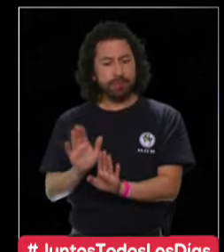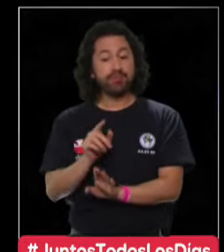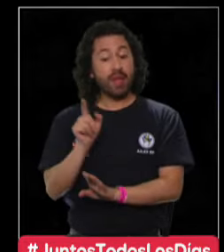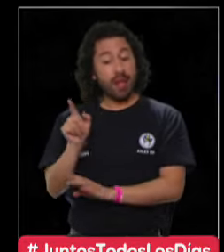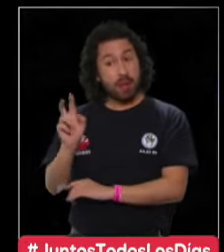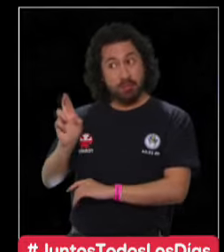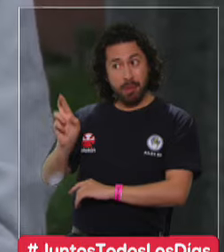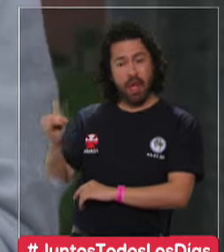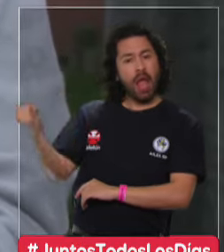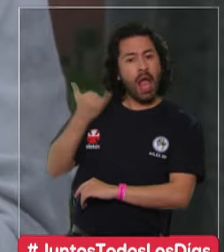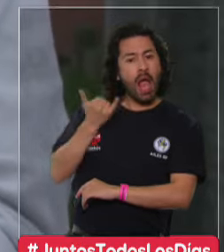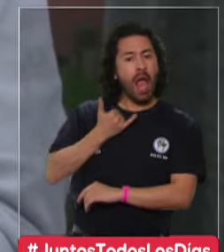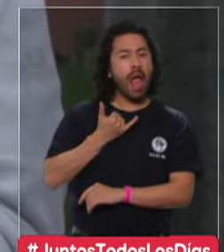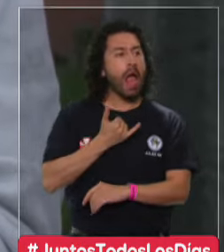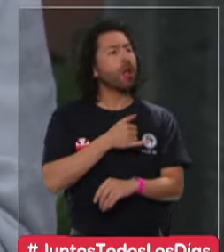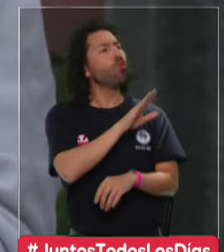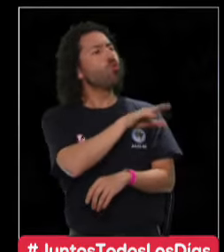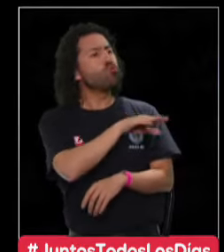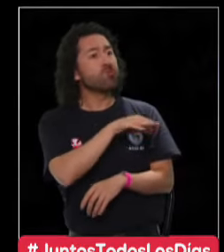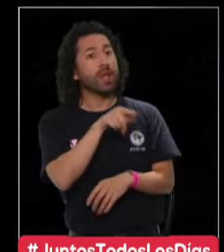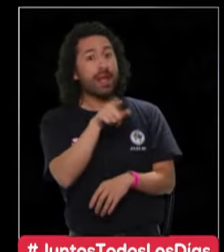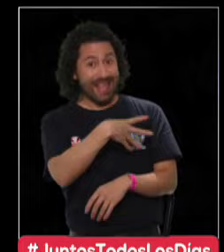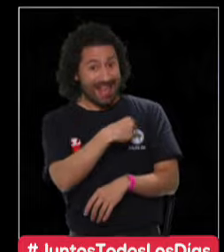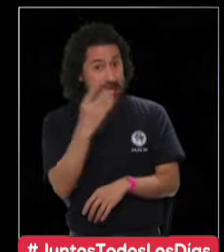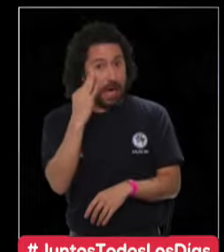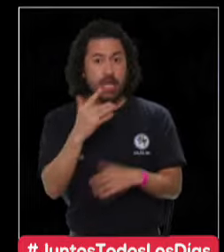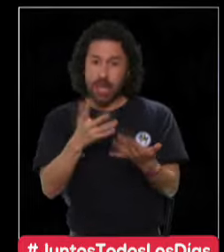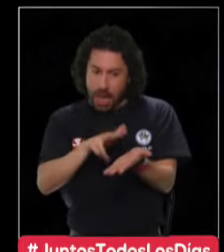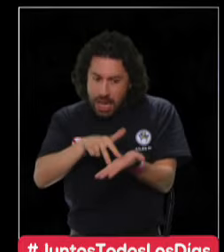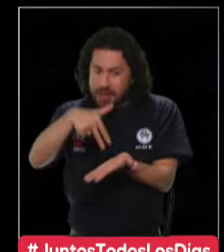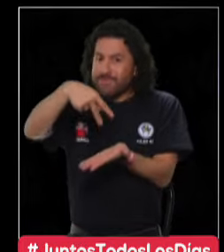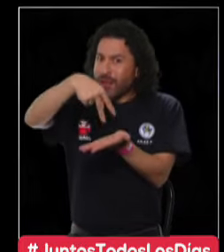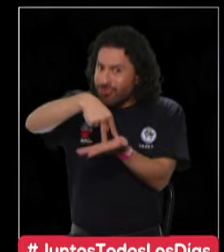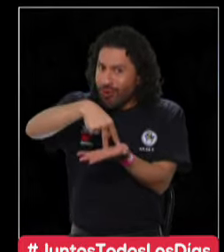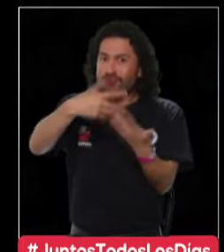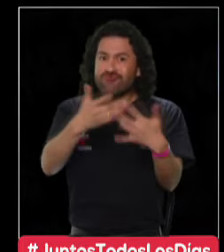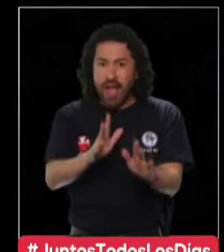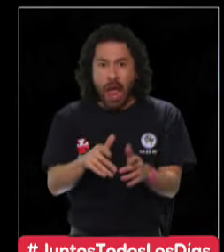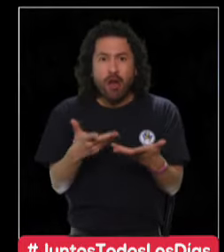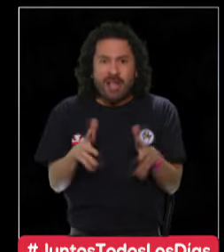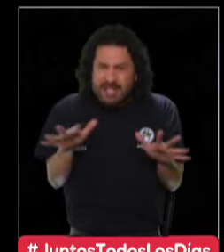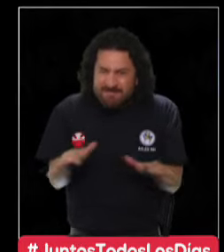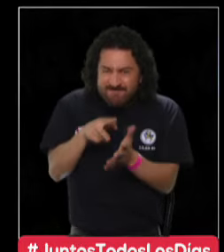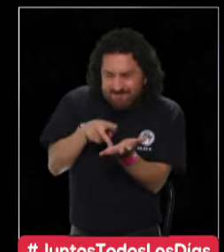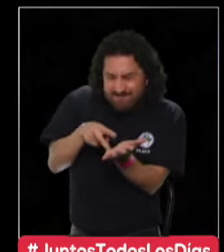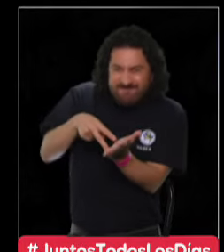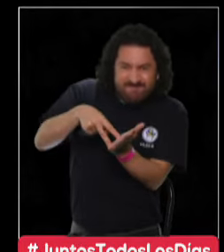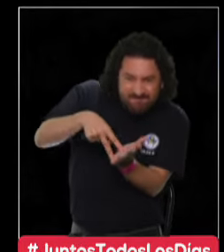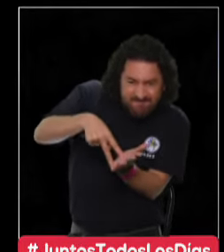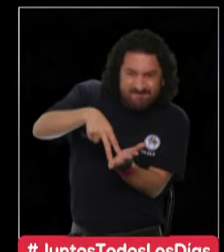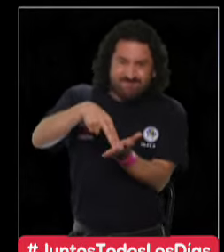Marcelo me llamaba y me decía, oye, Martina se levantó, se paró, Martina está tratando de caminar.